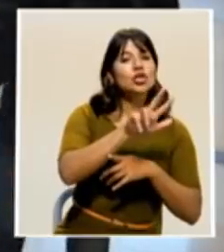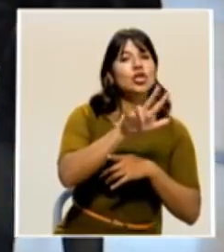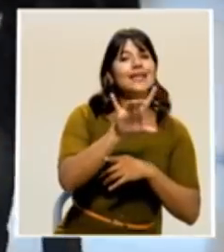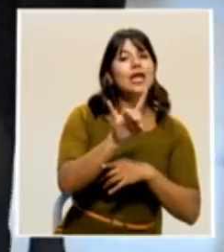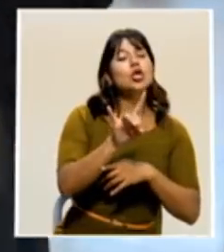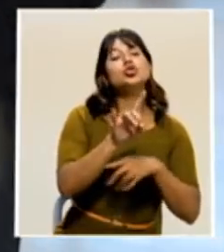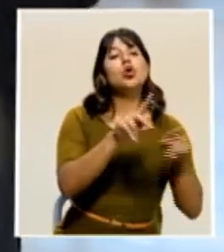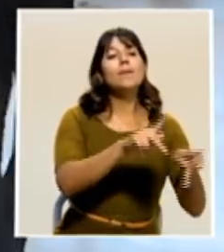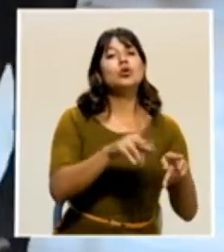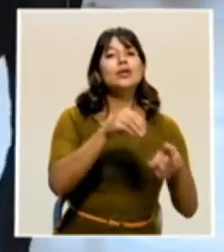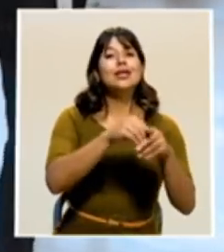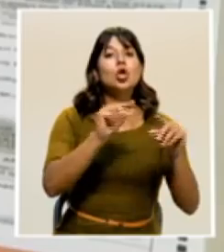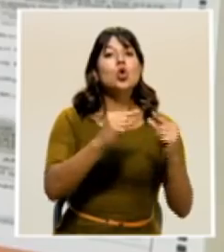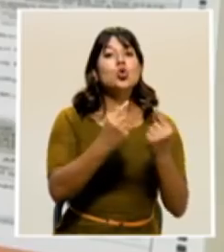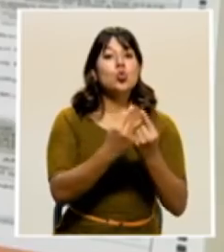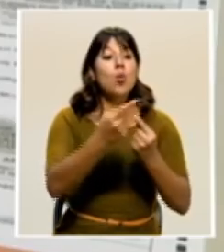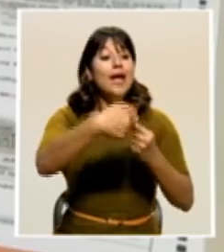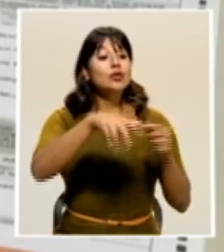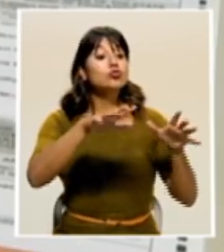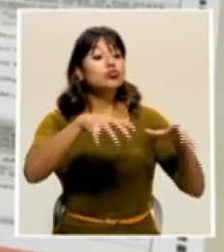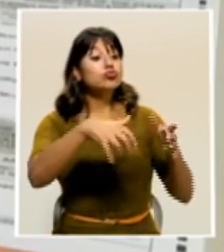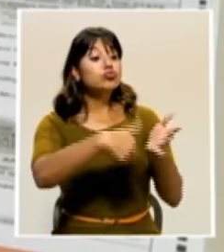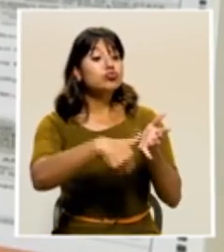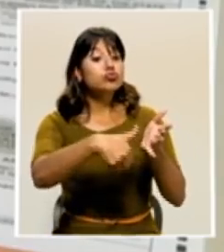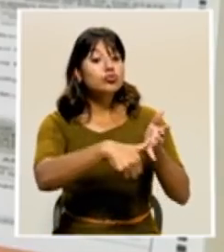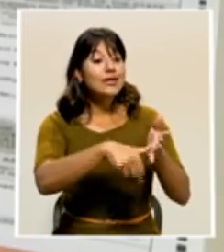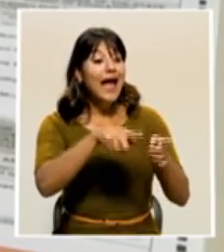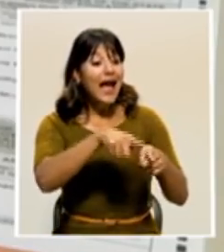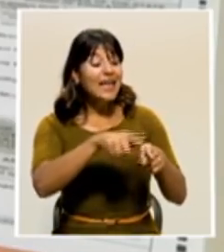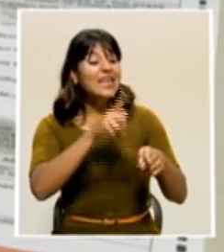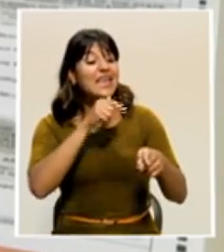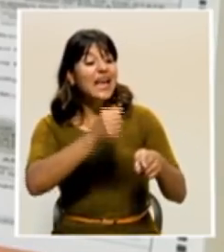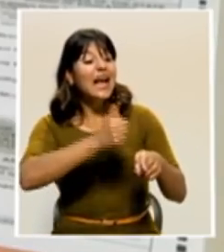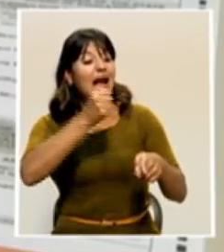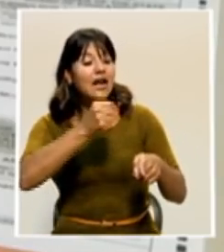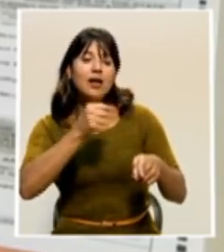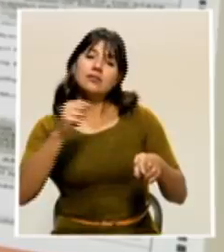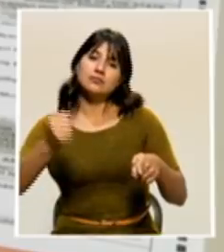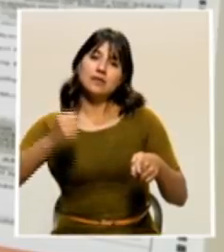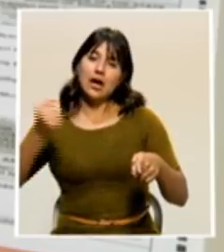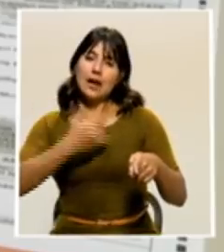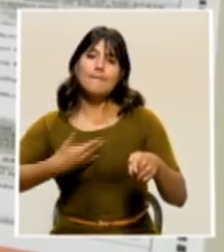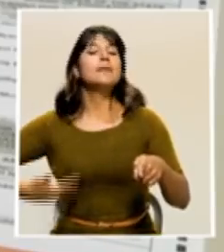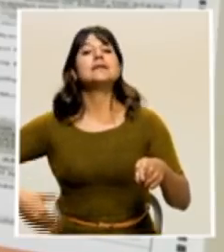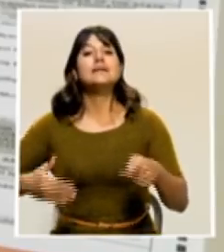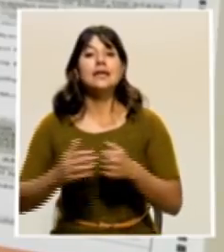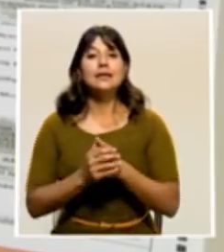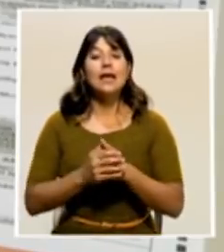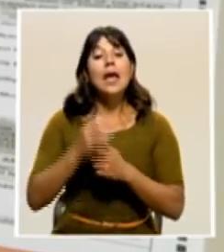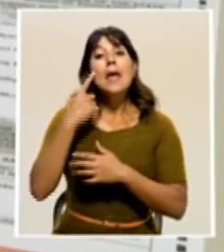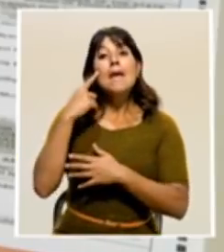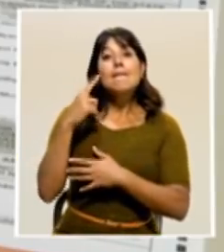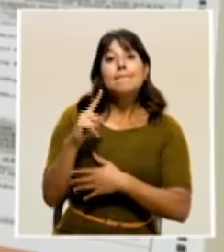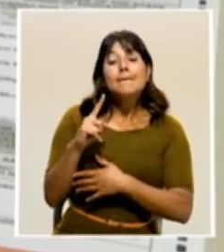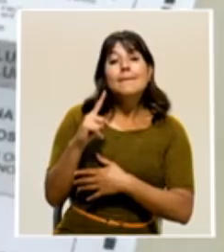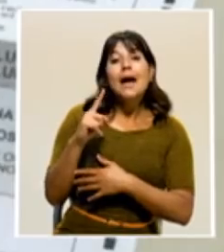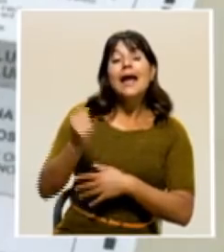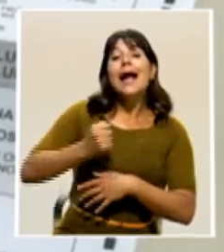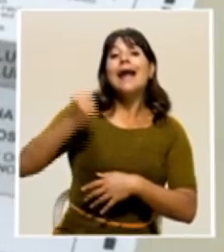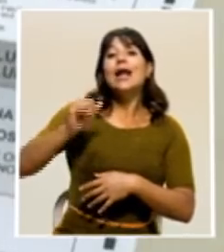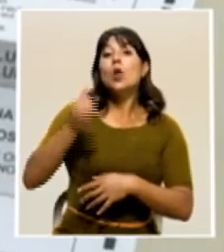para designar al ganador. Para vencer, el candidato presidencial debe obtener la mayoría absoluta de los votos del